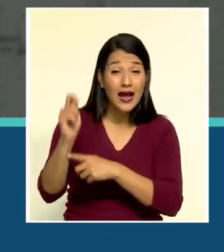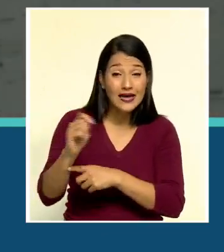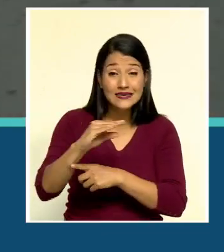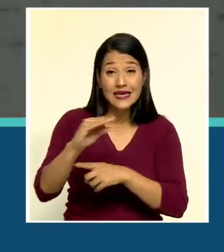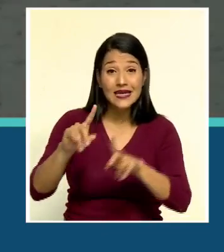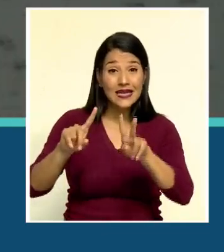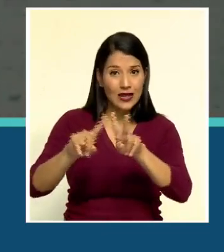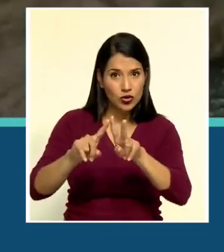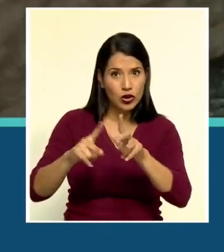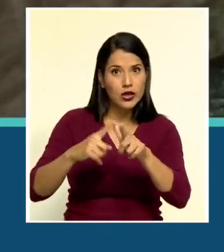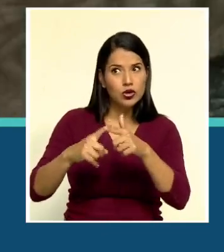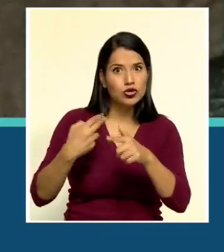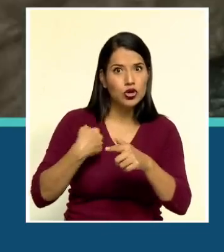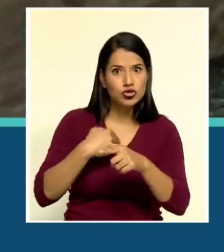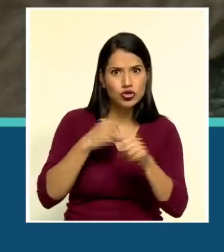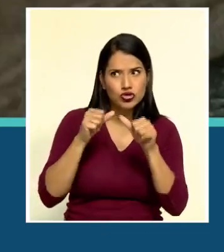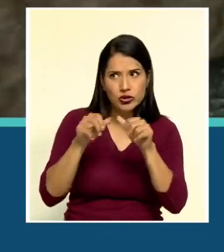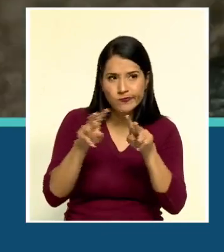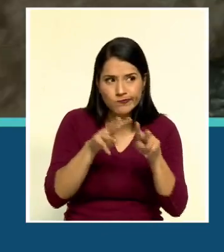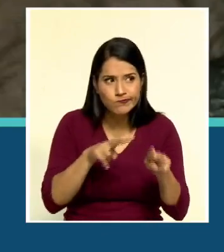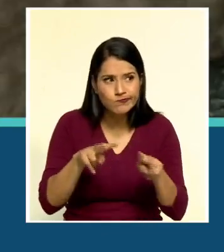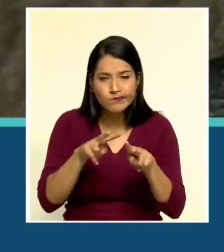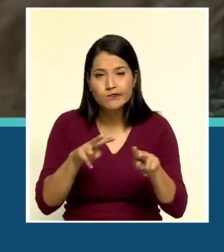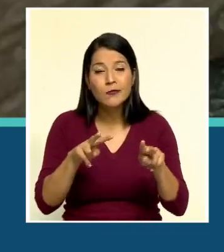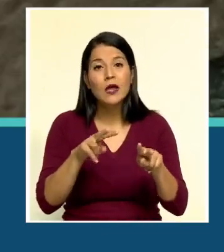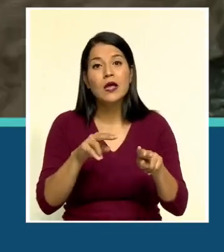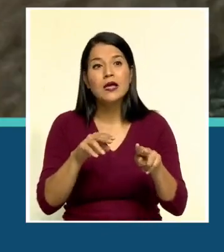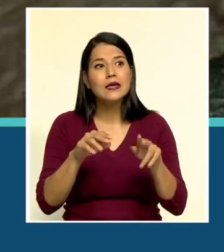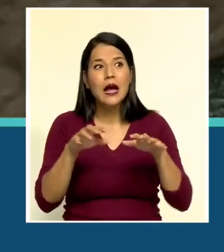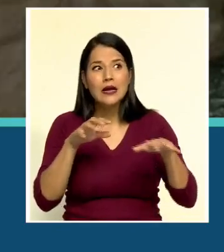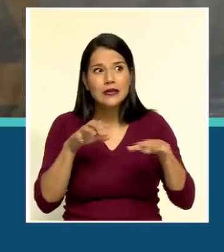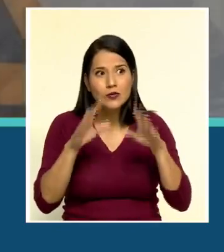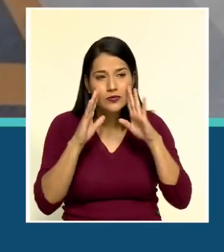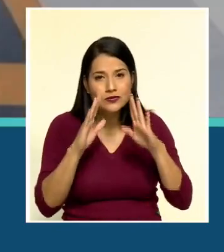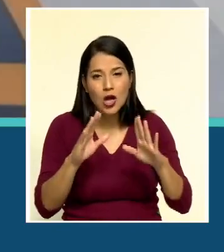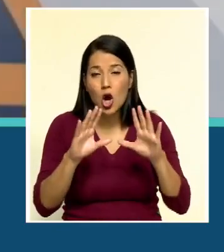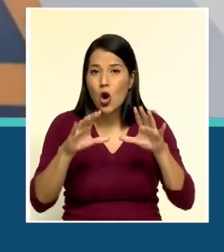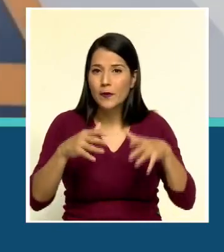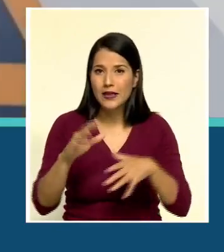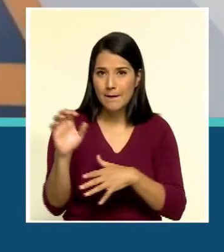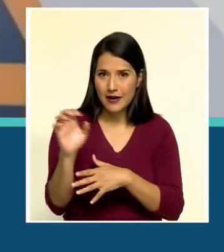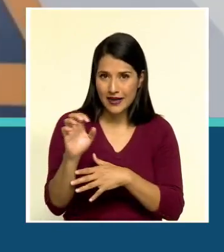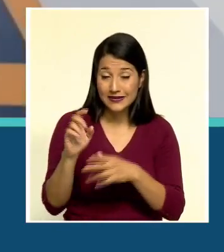pues no bajar la guardia, mantener activados los comités municipales de emergencia, las instituciones de